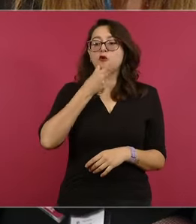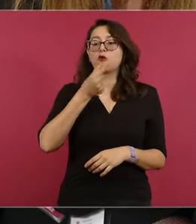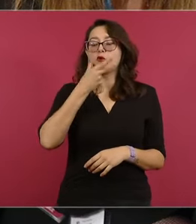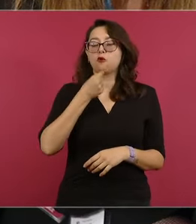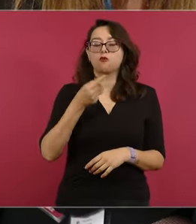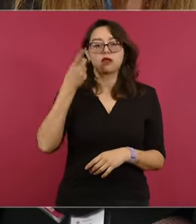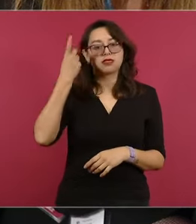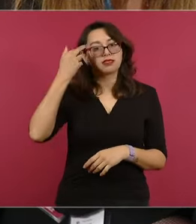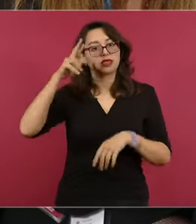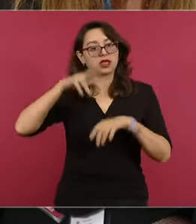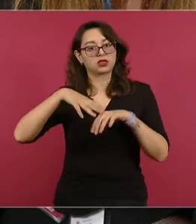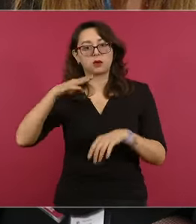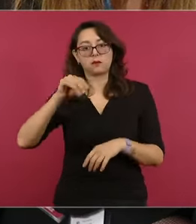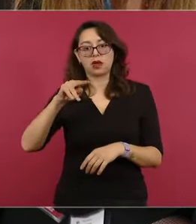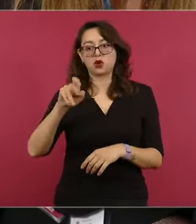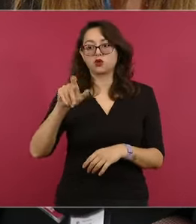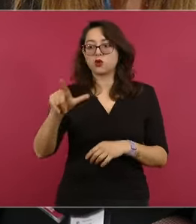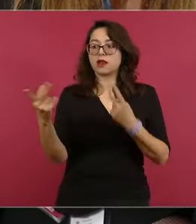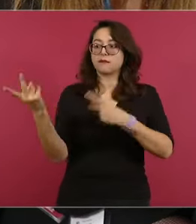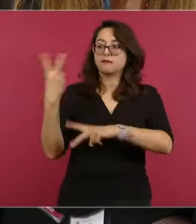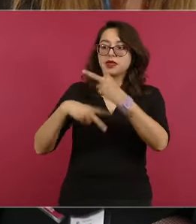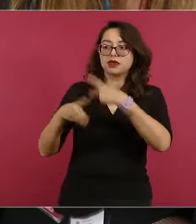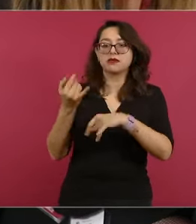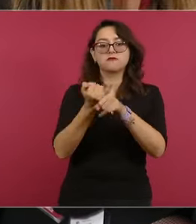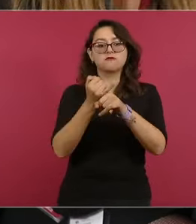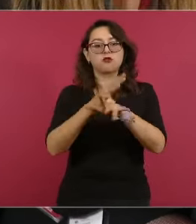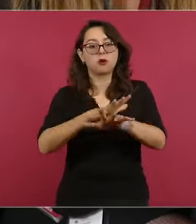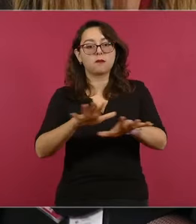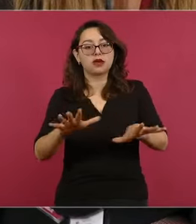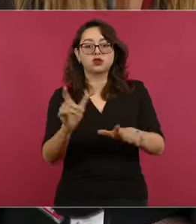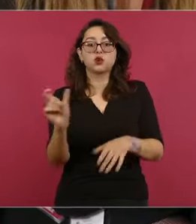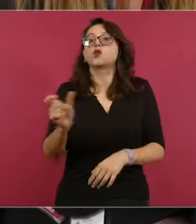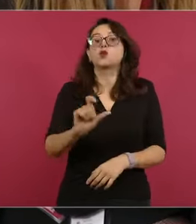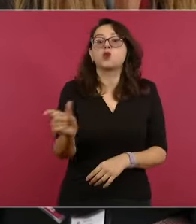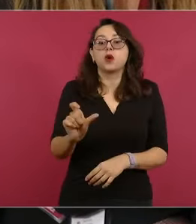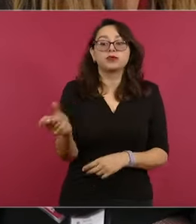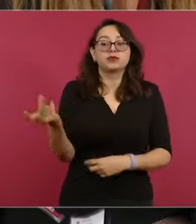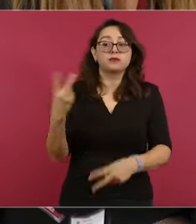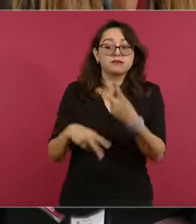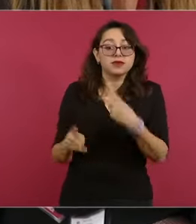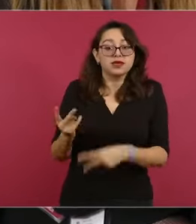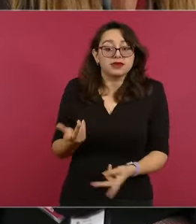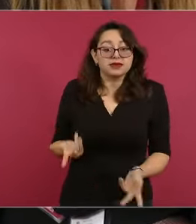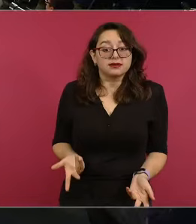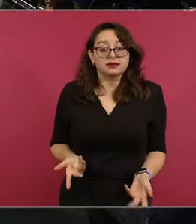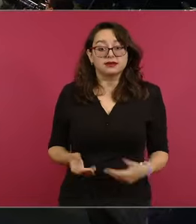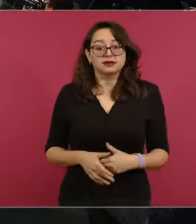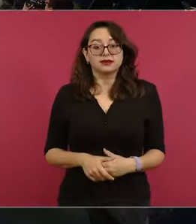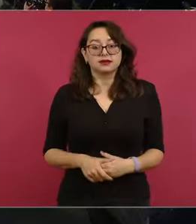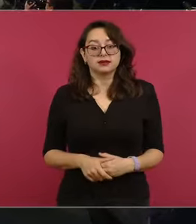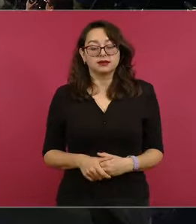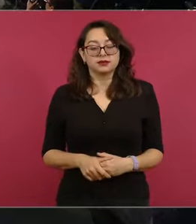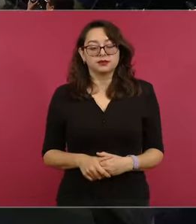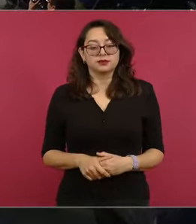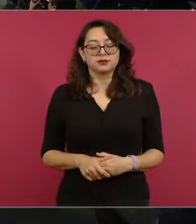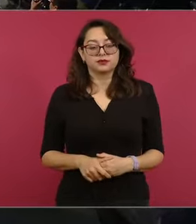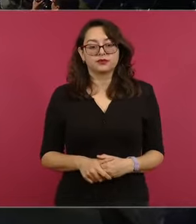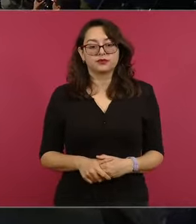y los apoyos a la gente. No sé cuándo sería esa, pues, que estaría aquí en la mañanera. Pues sí.